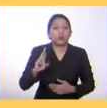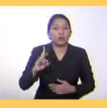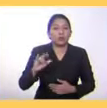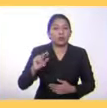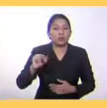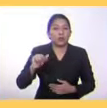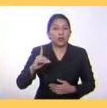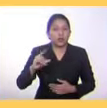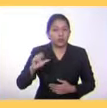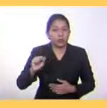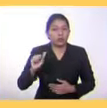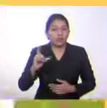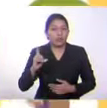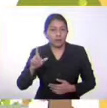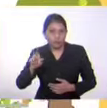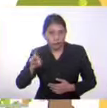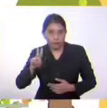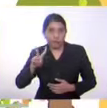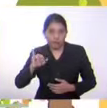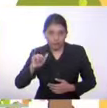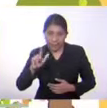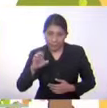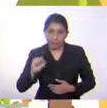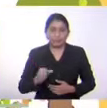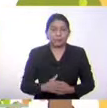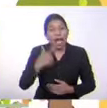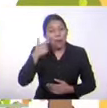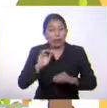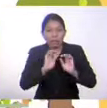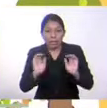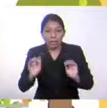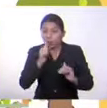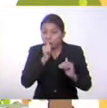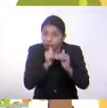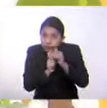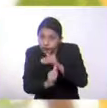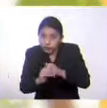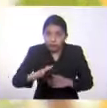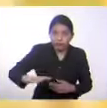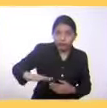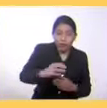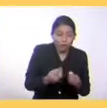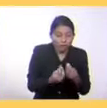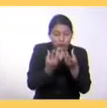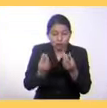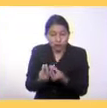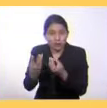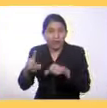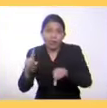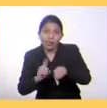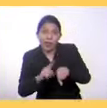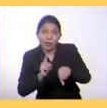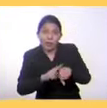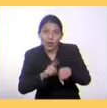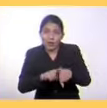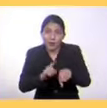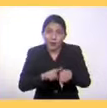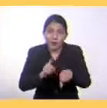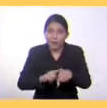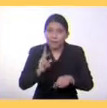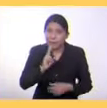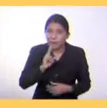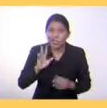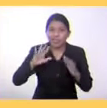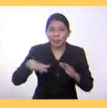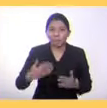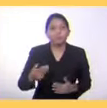hechos. Por ejemplo, los niños se escondieron en el jardín. Los tiempos verbales más frecuentes son el